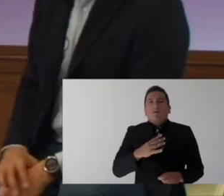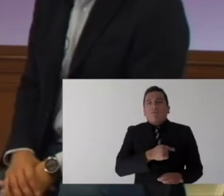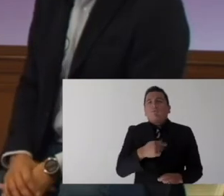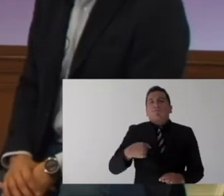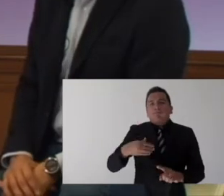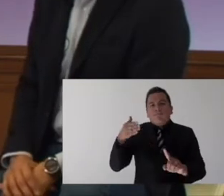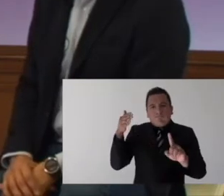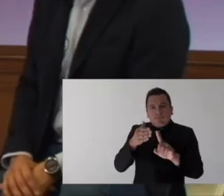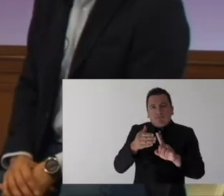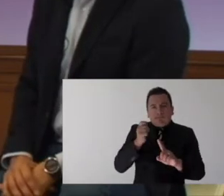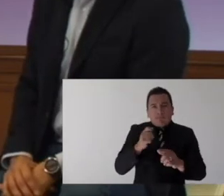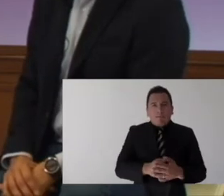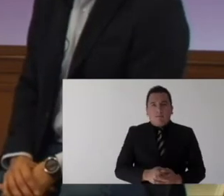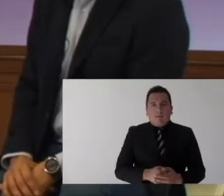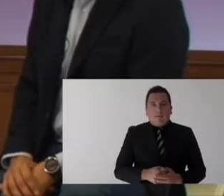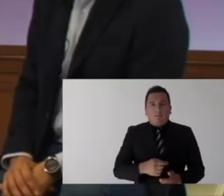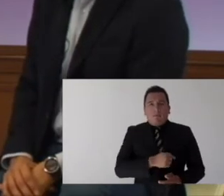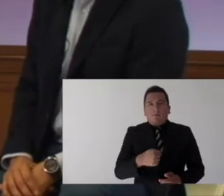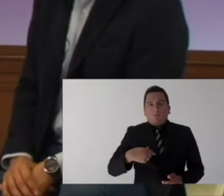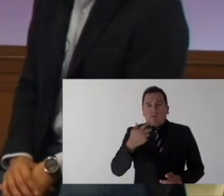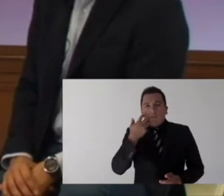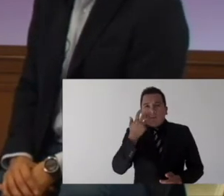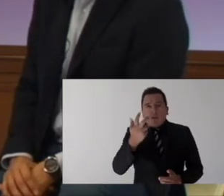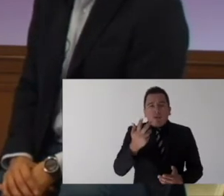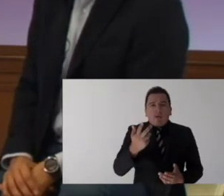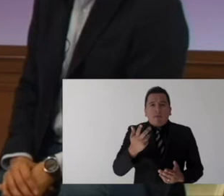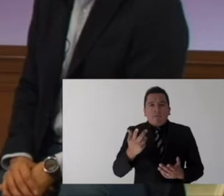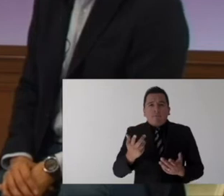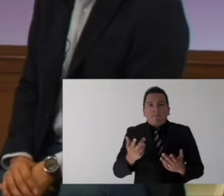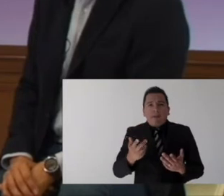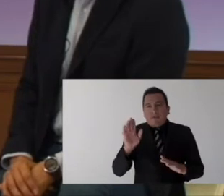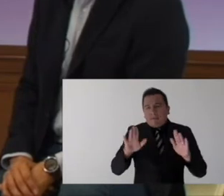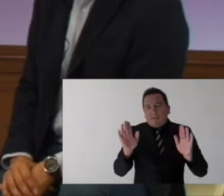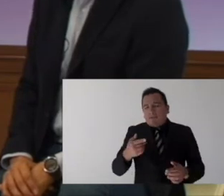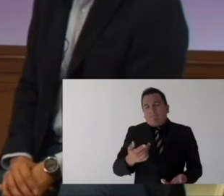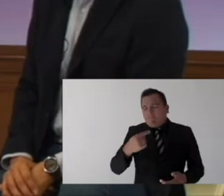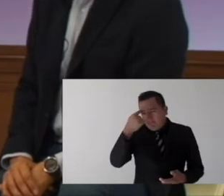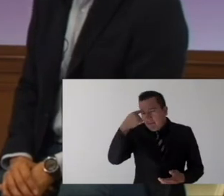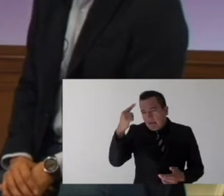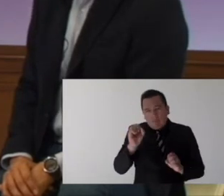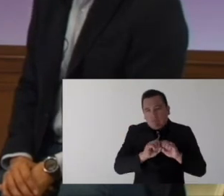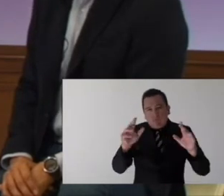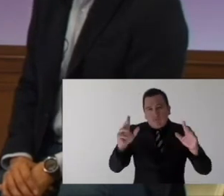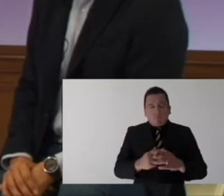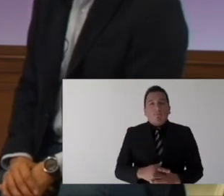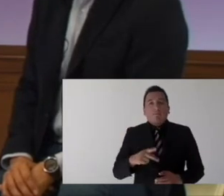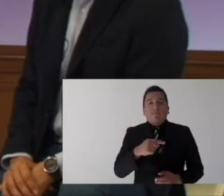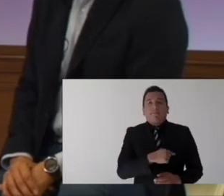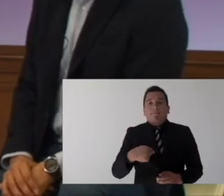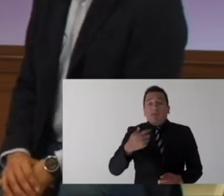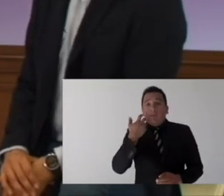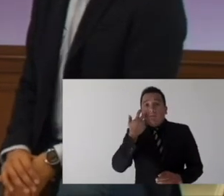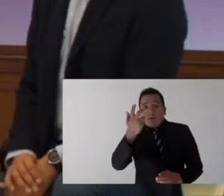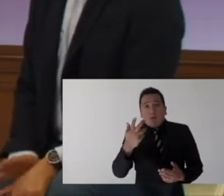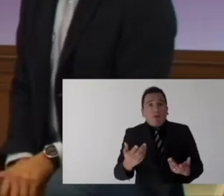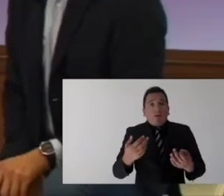intención, que parecerá bastante intuitiva o incluso obvia, pero con la intención de poder usar o promover